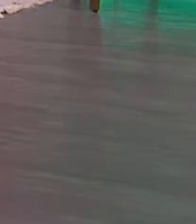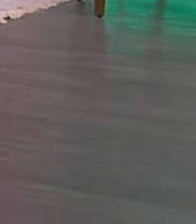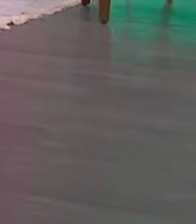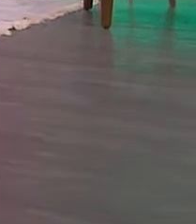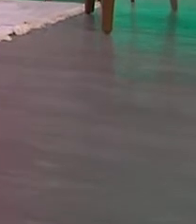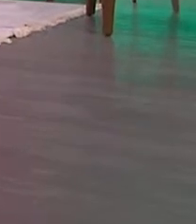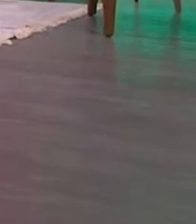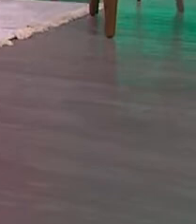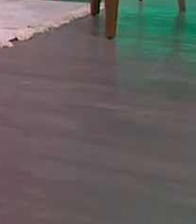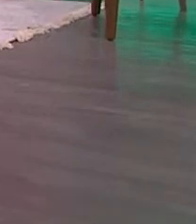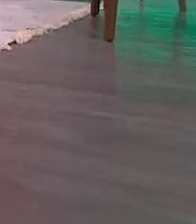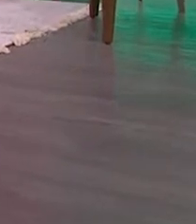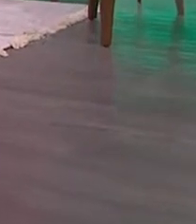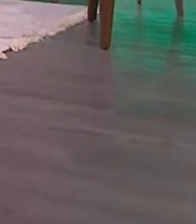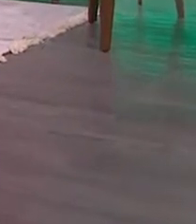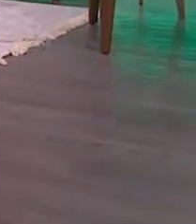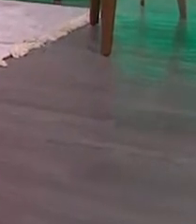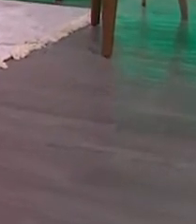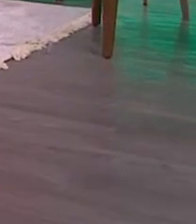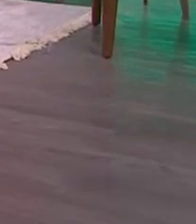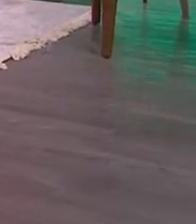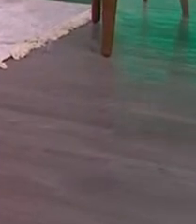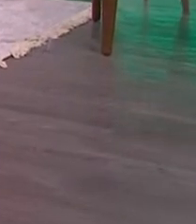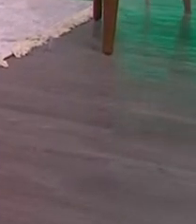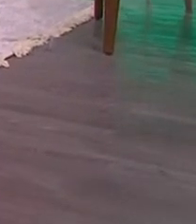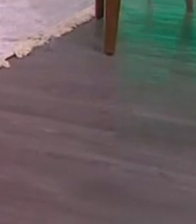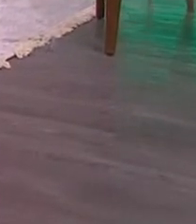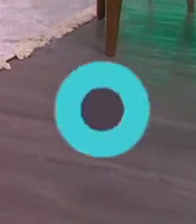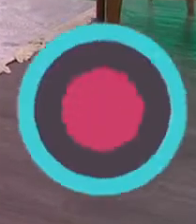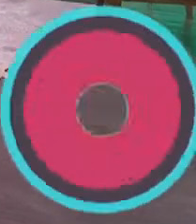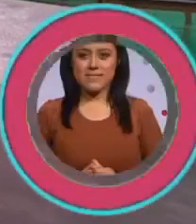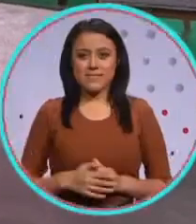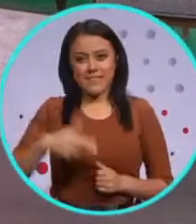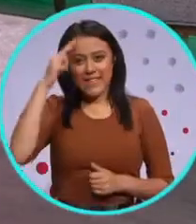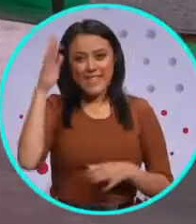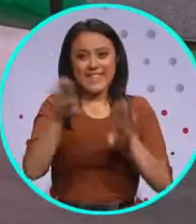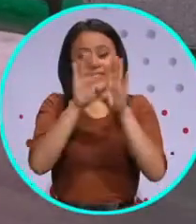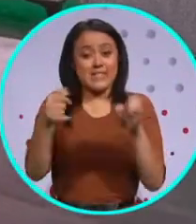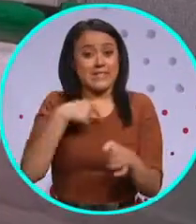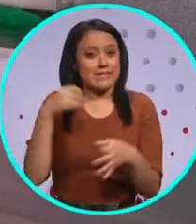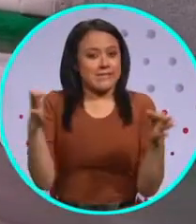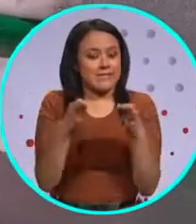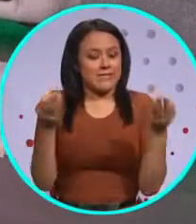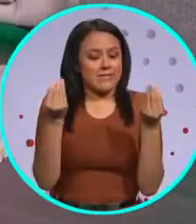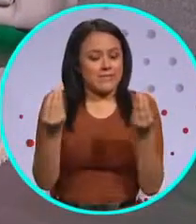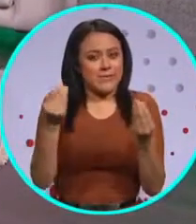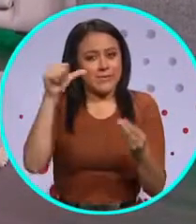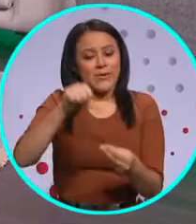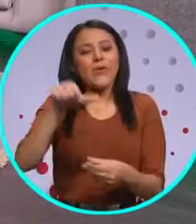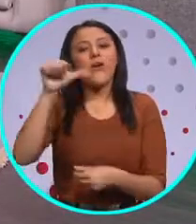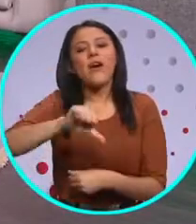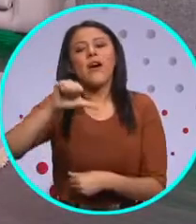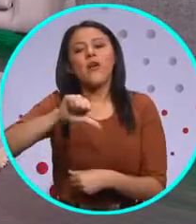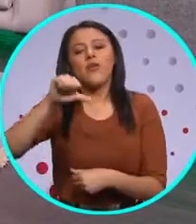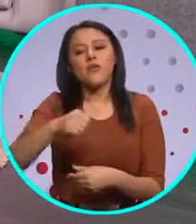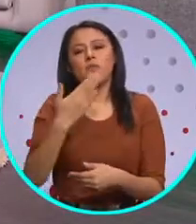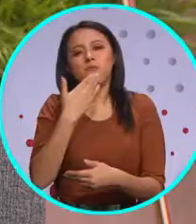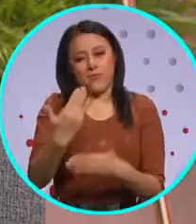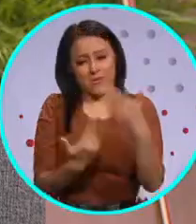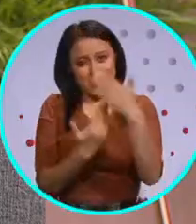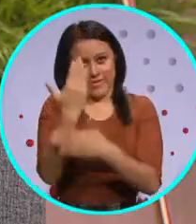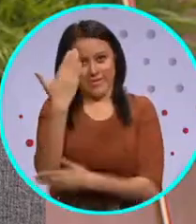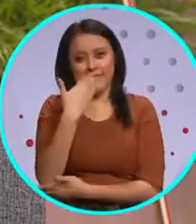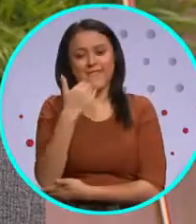hola qué tal muy buenos y fríos días por lo menos aquí en la ciudad de mexico espero que estén teniendo una excelente mañana y un saludo